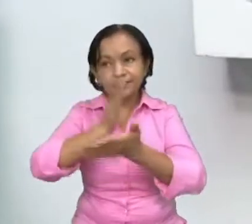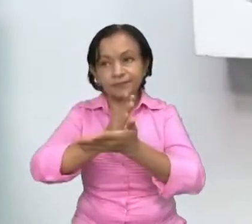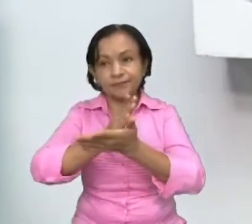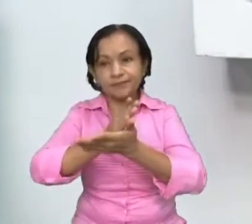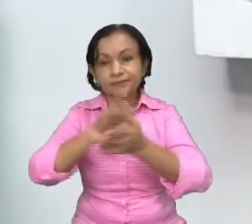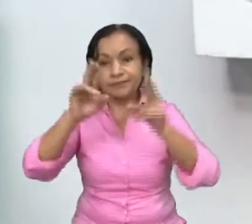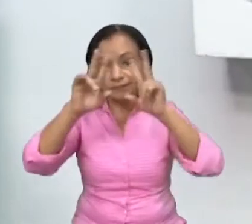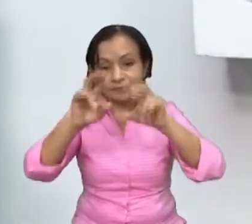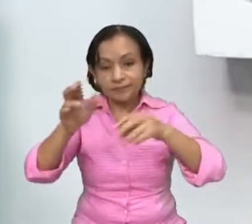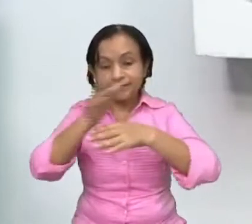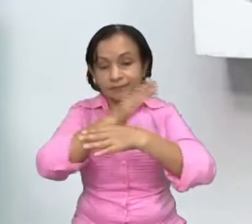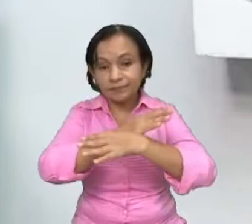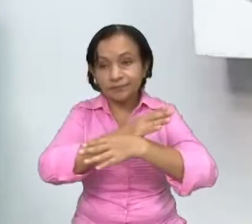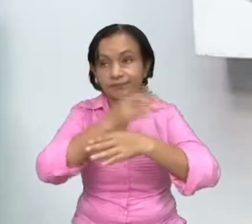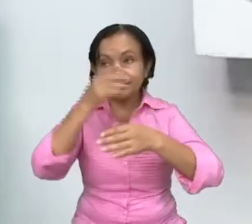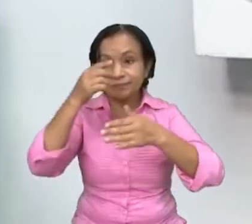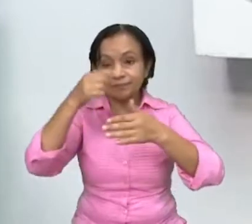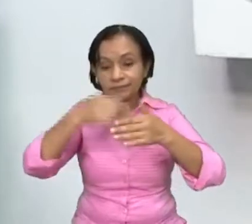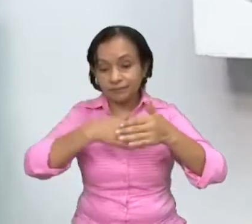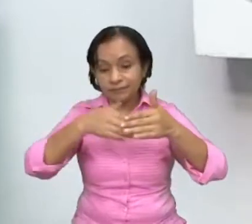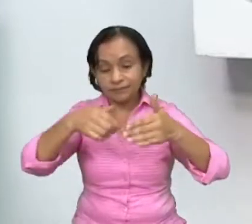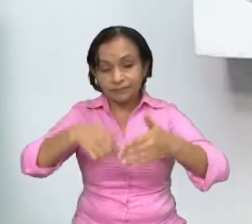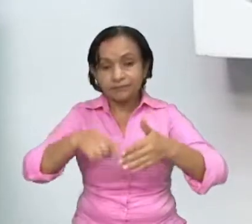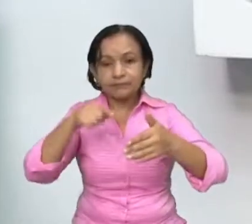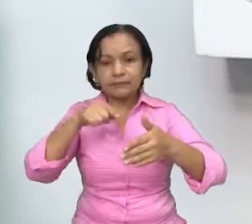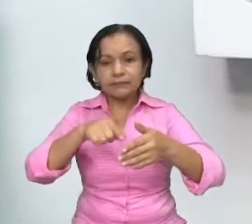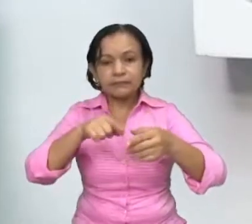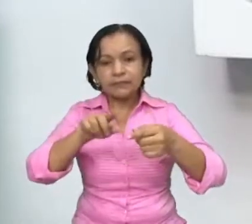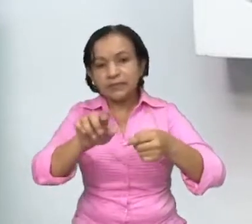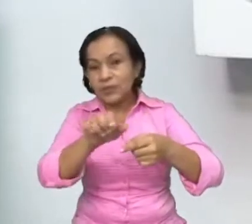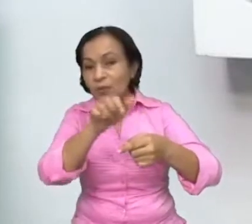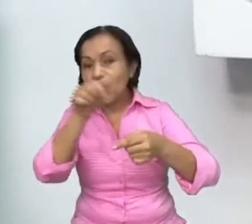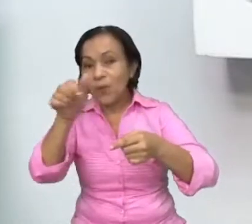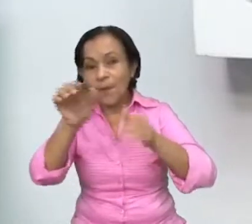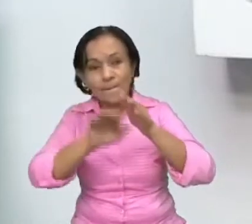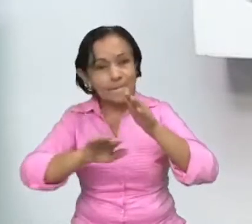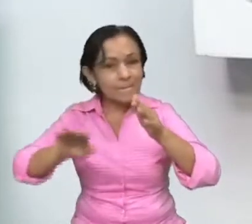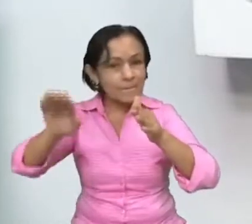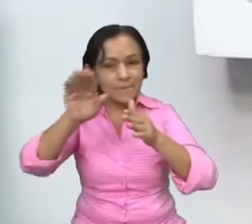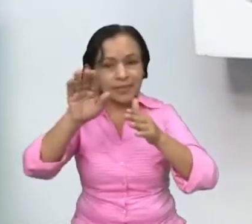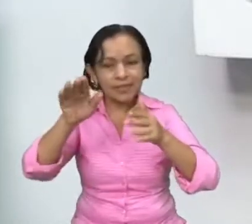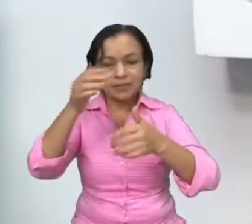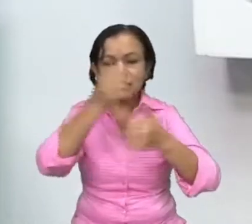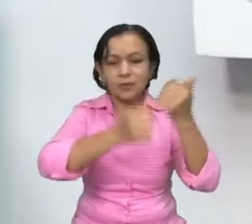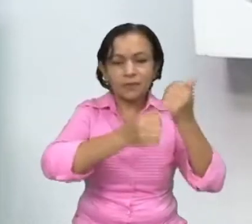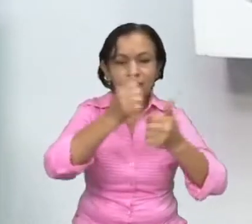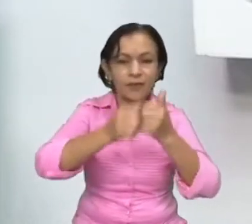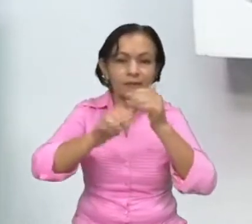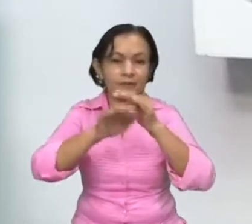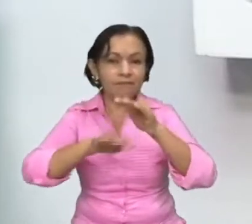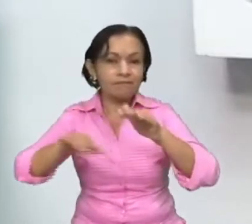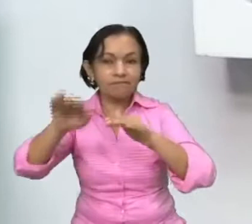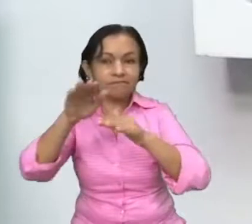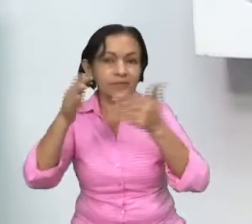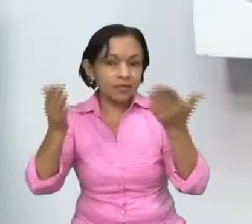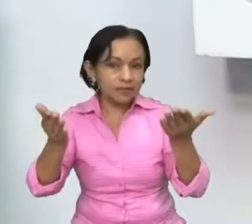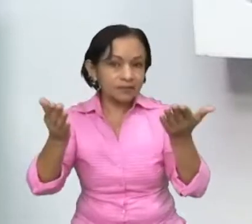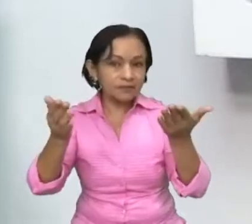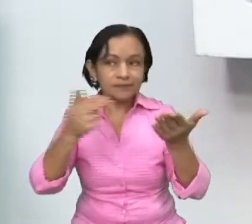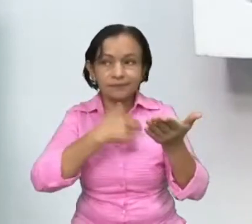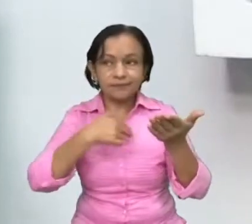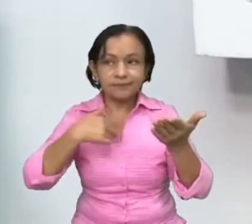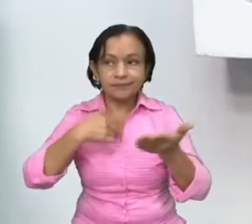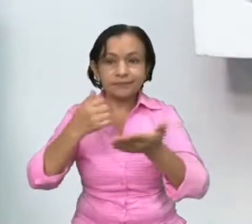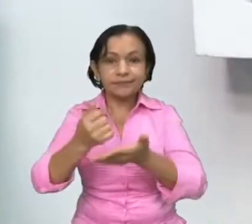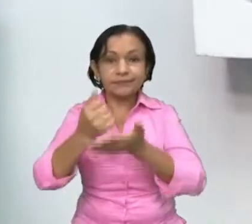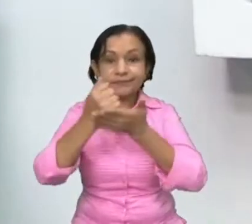hiciste el diagnóstico prenatal entraste a la cavidad abdominal y te diste cuenta que había un defecto mayúsculo o habían otras anomalías. Esto por supuesto